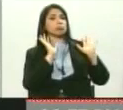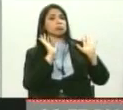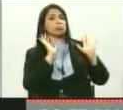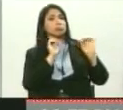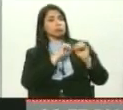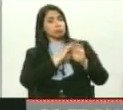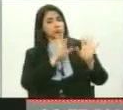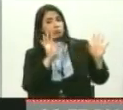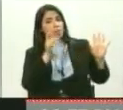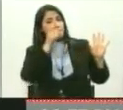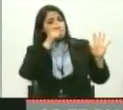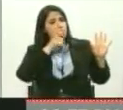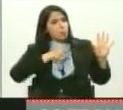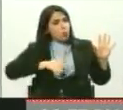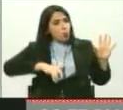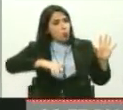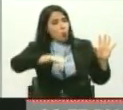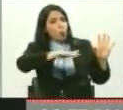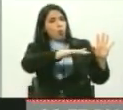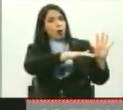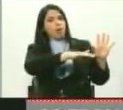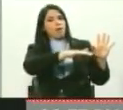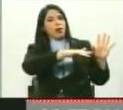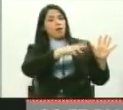que este pueblo